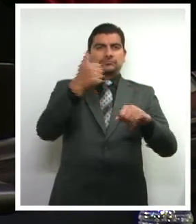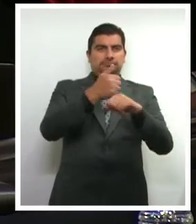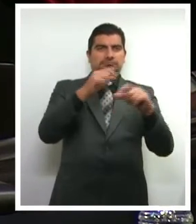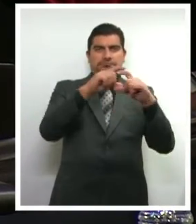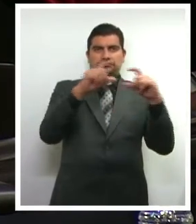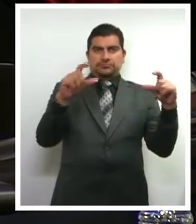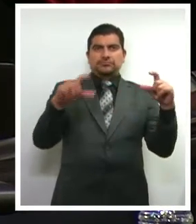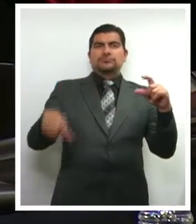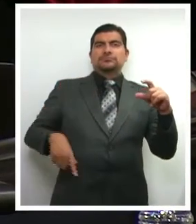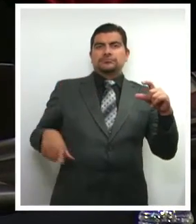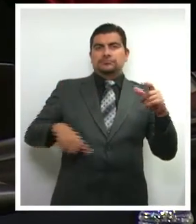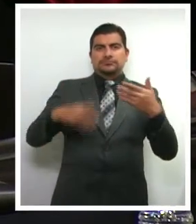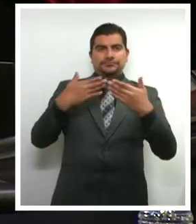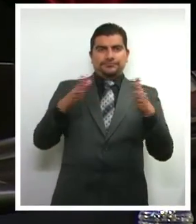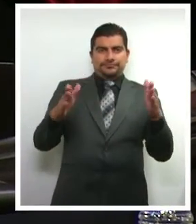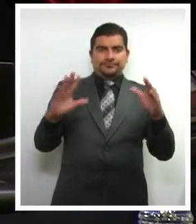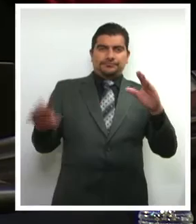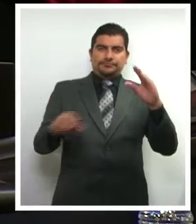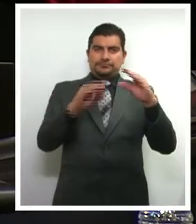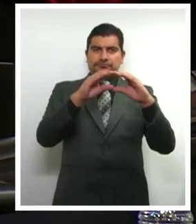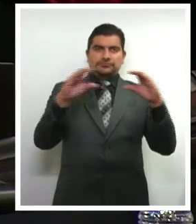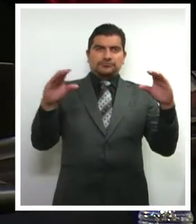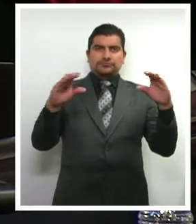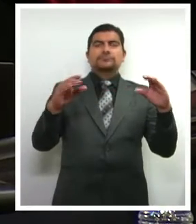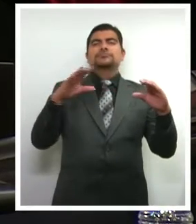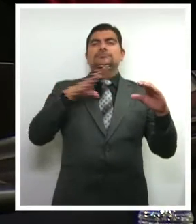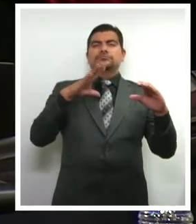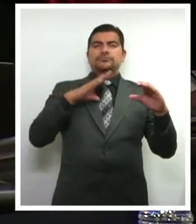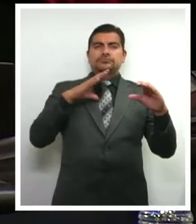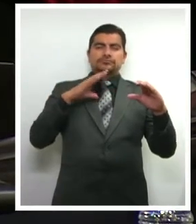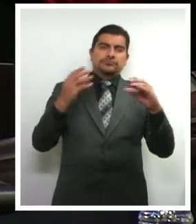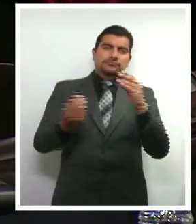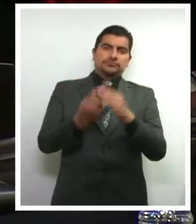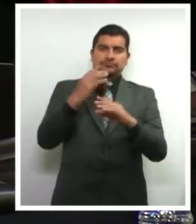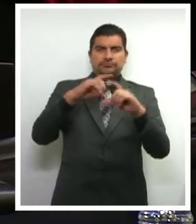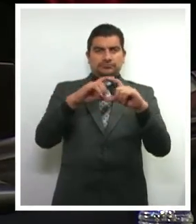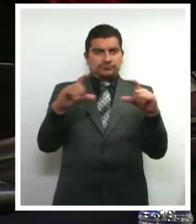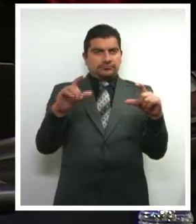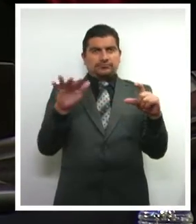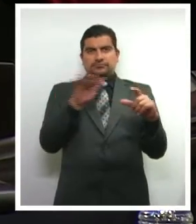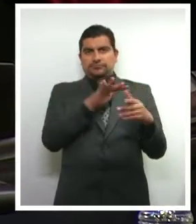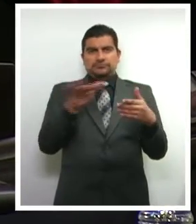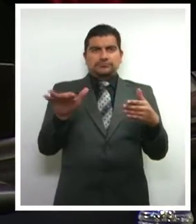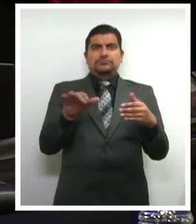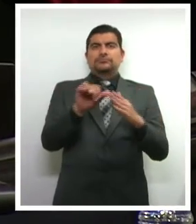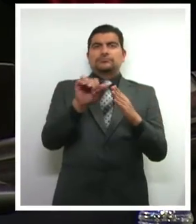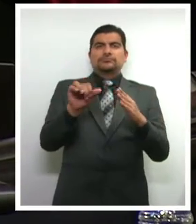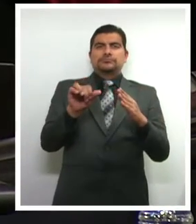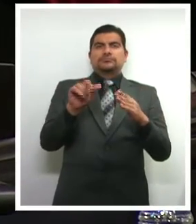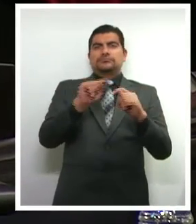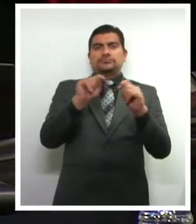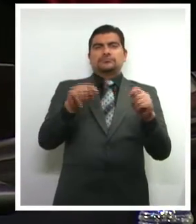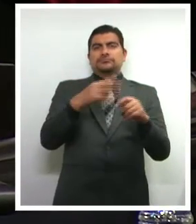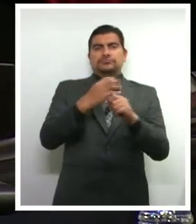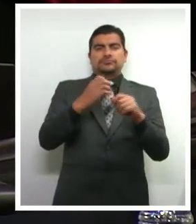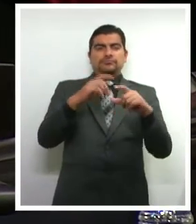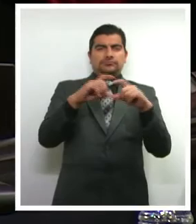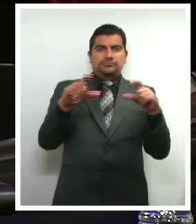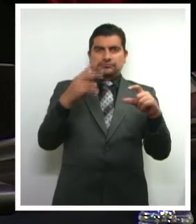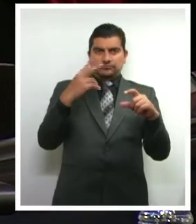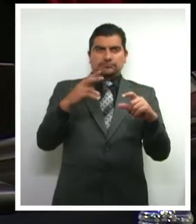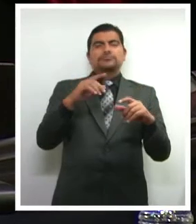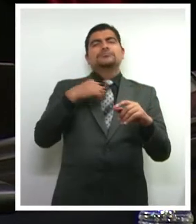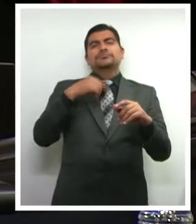dice del gobierno abierto, y se crea un apartado nuevo en el título 4, capítulo 2, después del